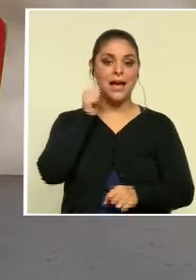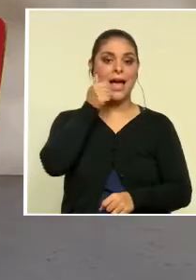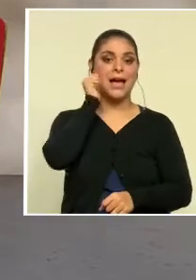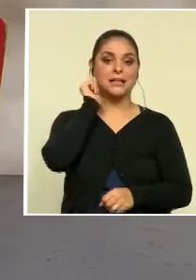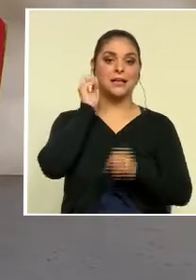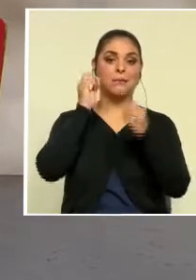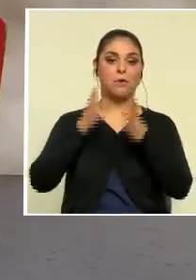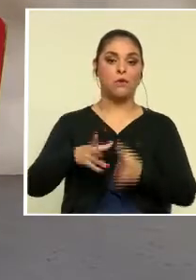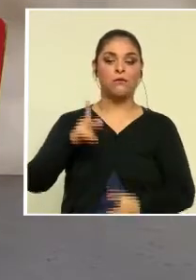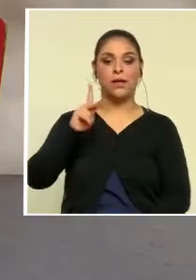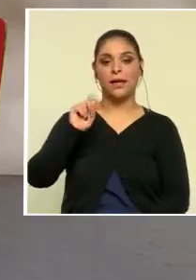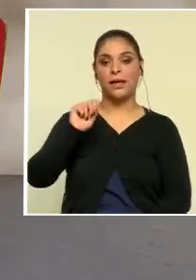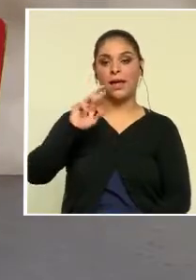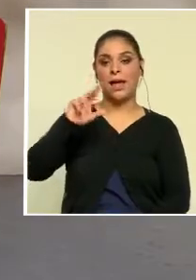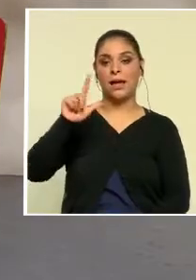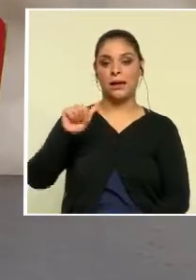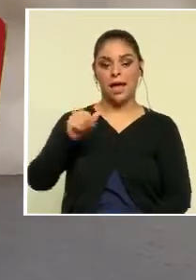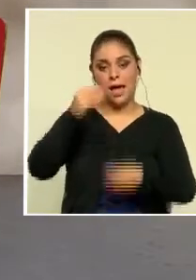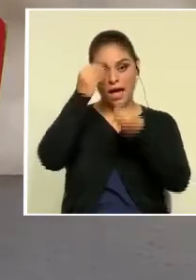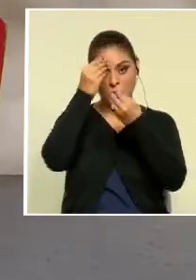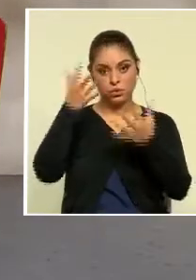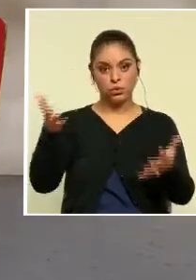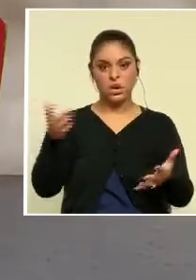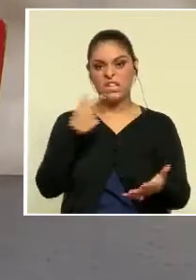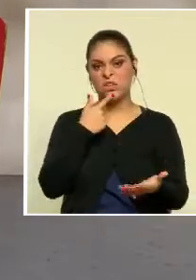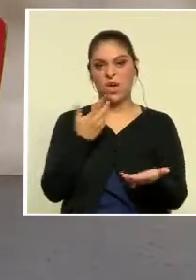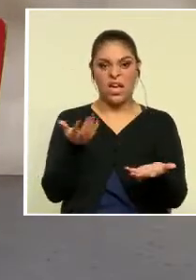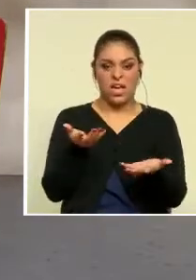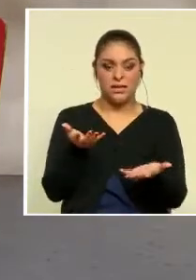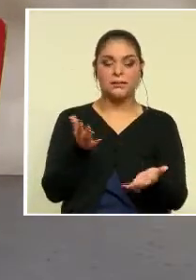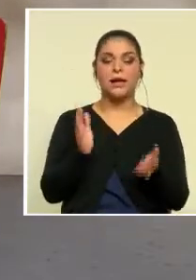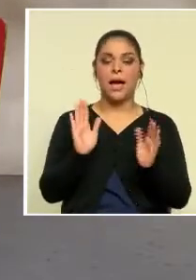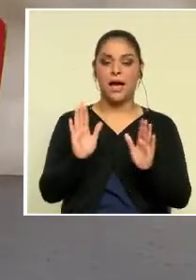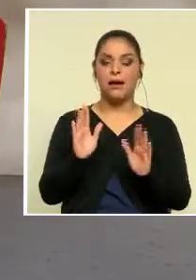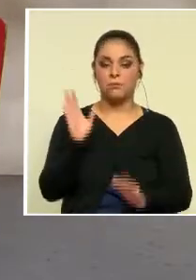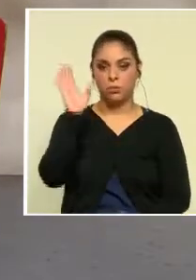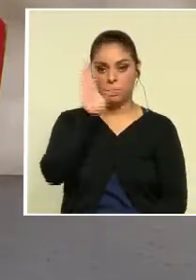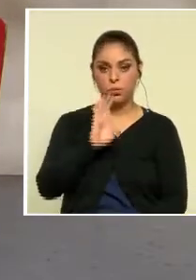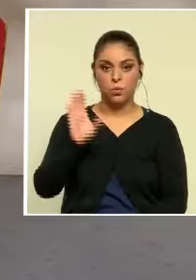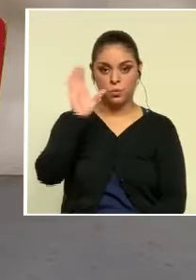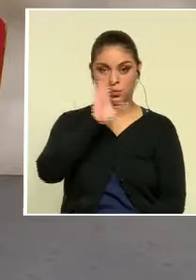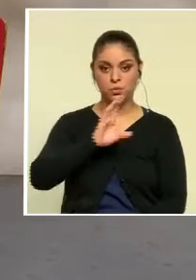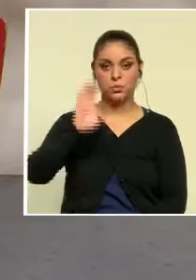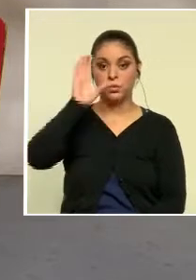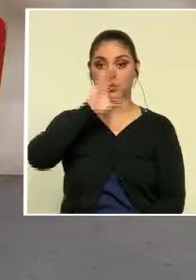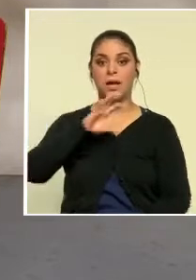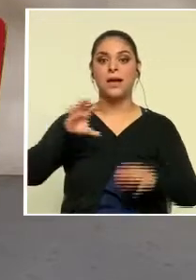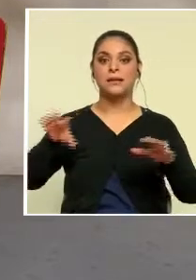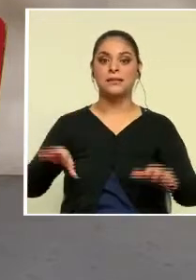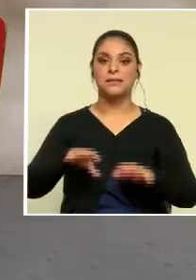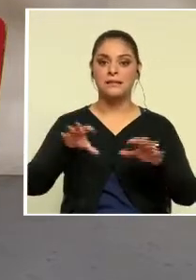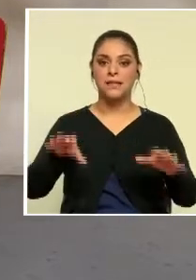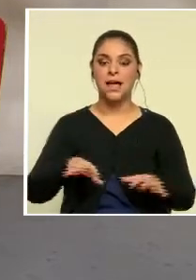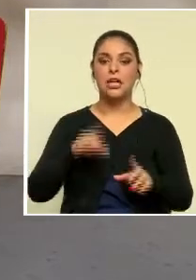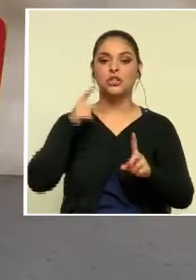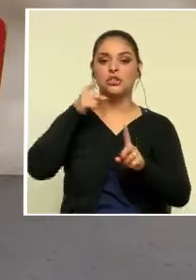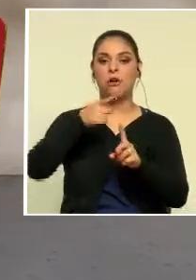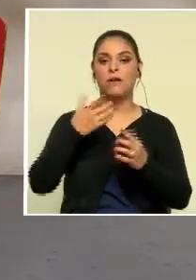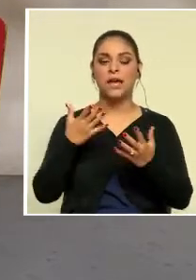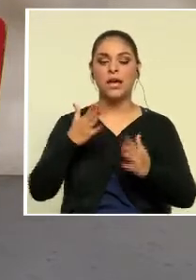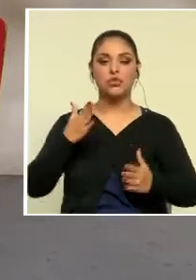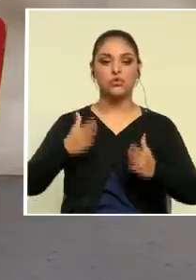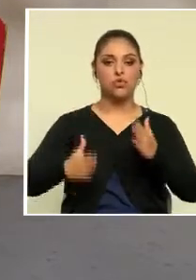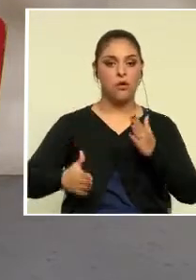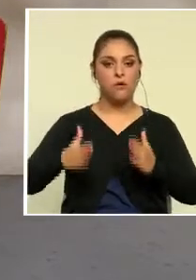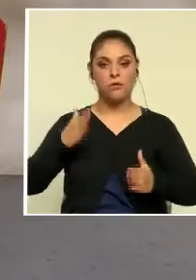anunció bien y que será que sedesa voy a buscar lo que será es algo que tiene que ver con robótica había